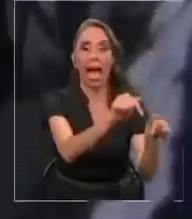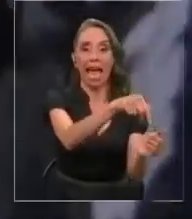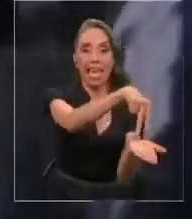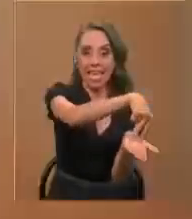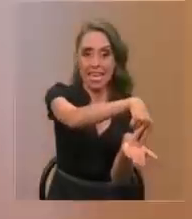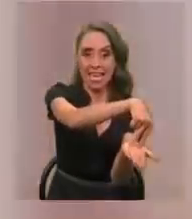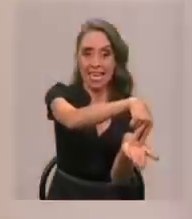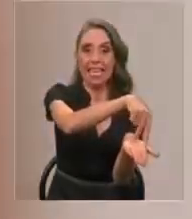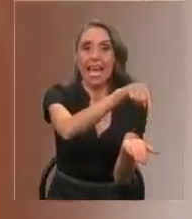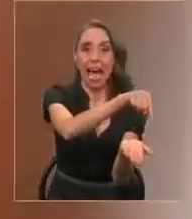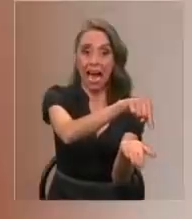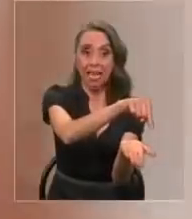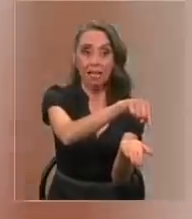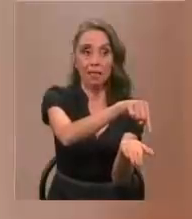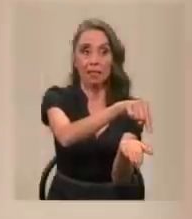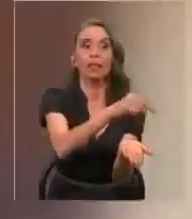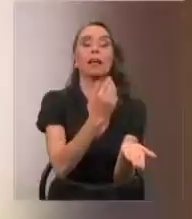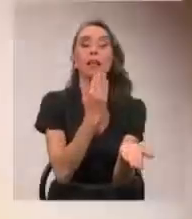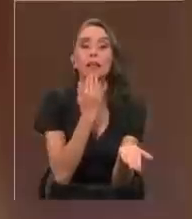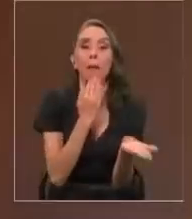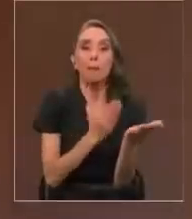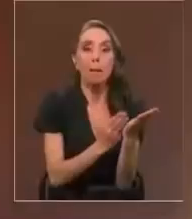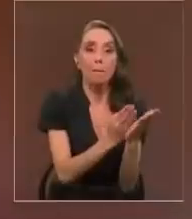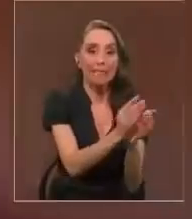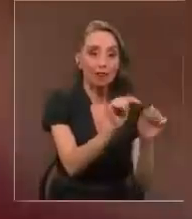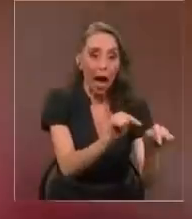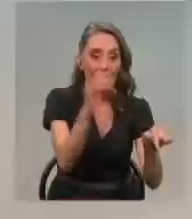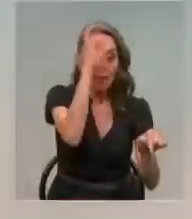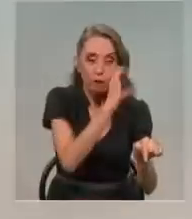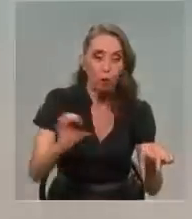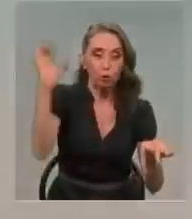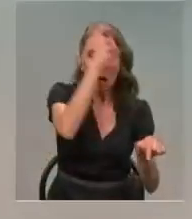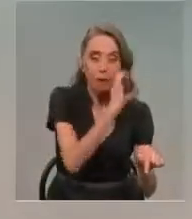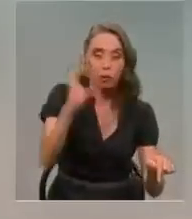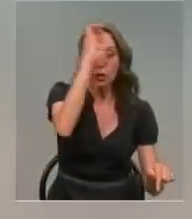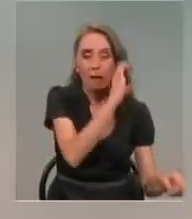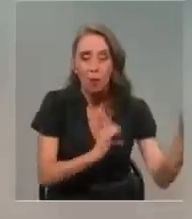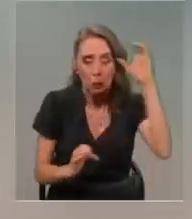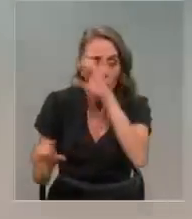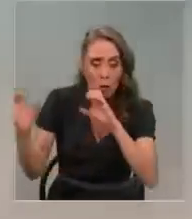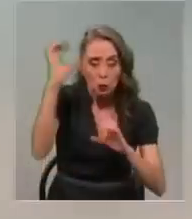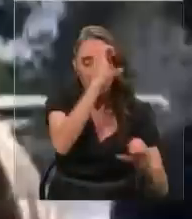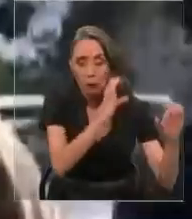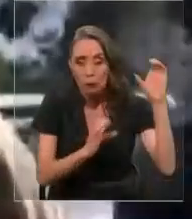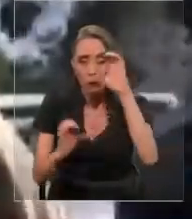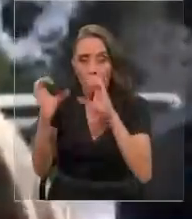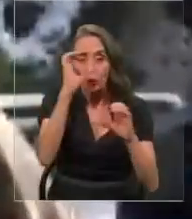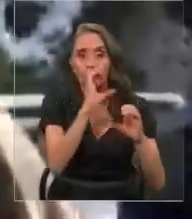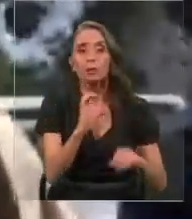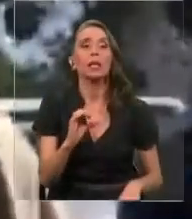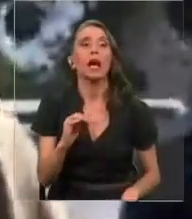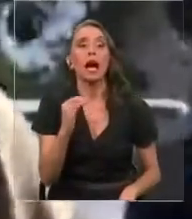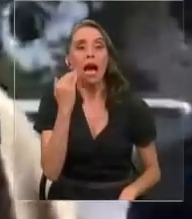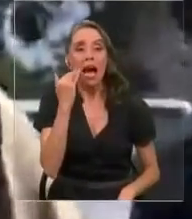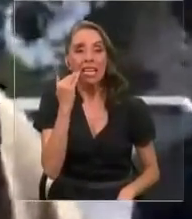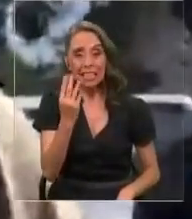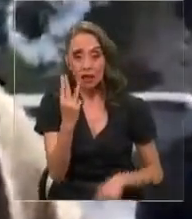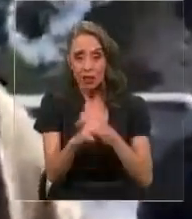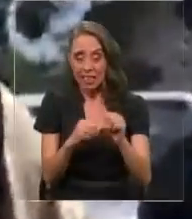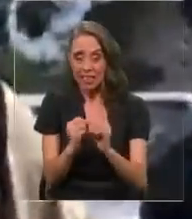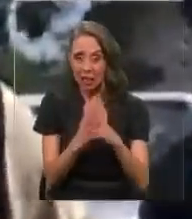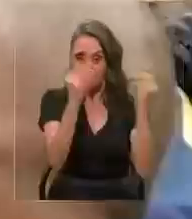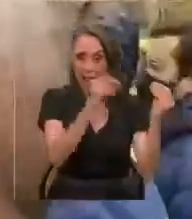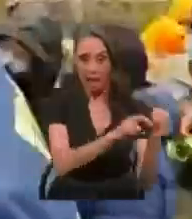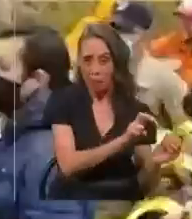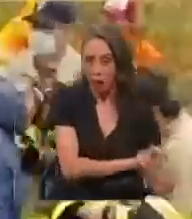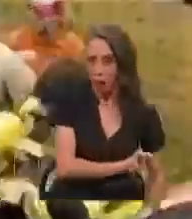rastro. En ese punto fue donde también empezó una búsqueda incesante y extenuante. Un niño se arranque de 3 años y